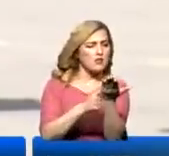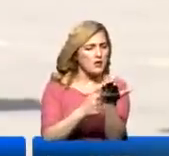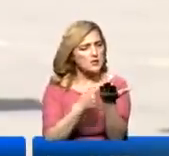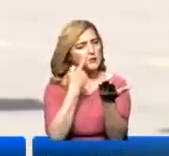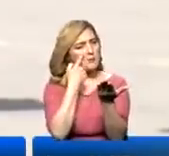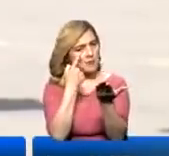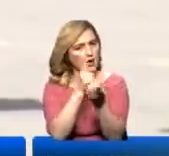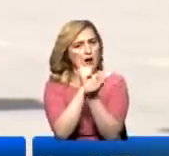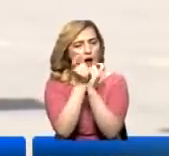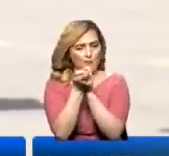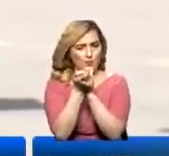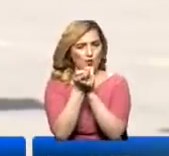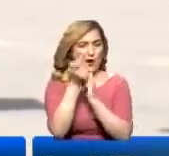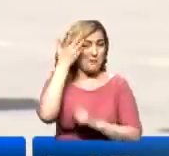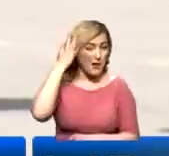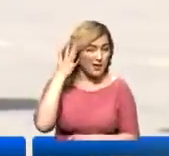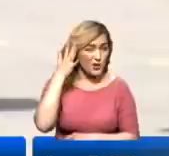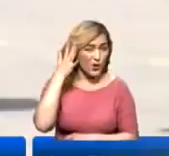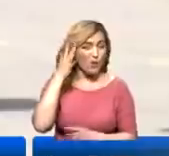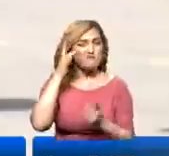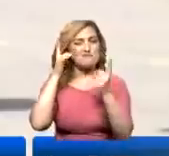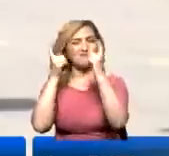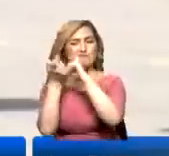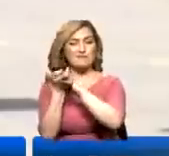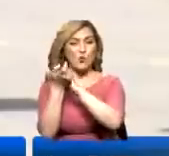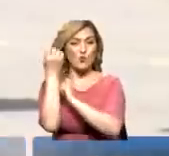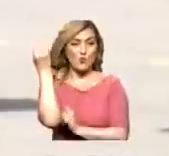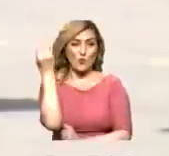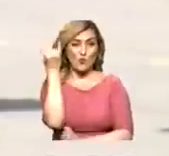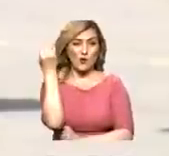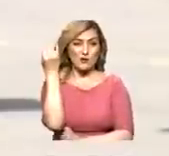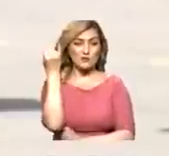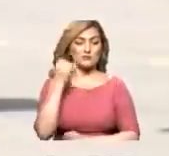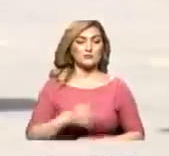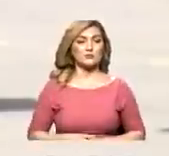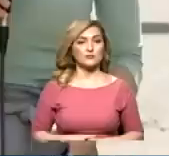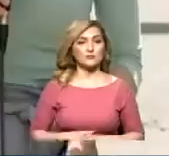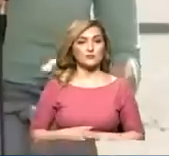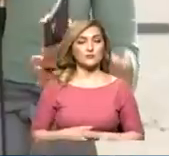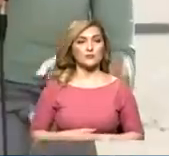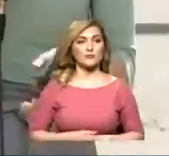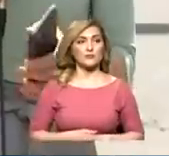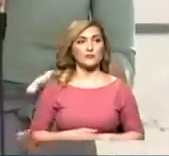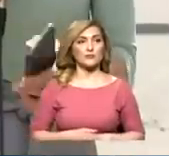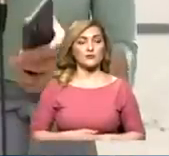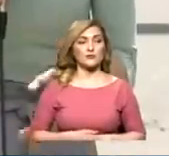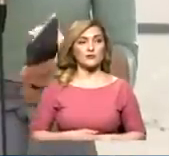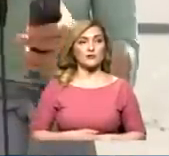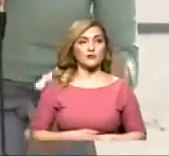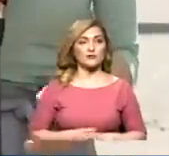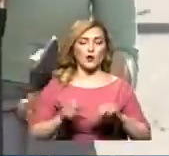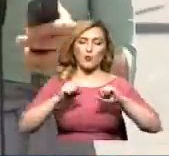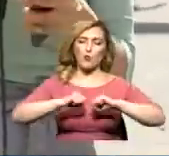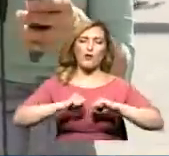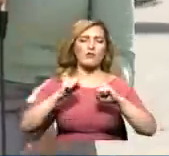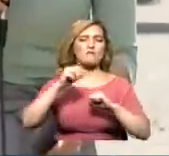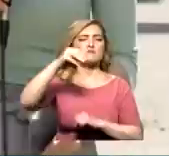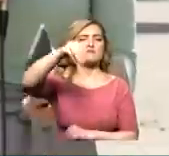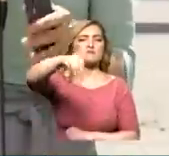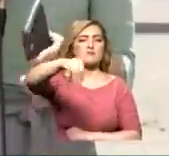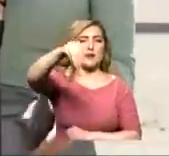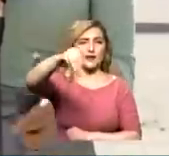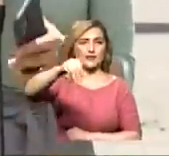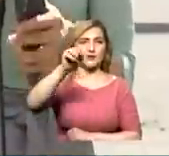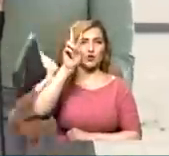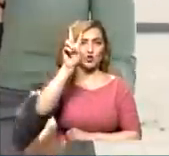El cambio de semáforo de amarillo hacia color verde según el planteamiento del alcalde y esto podría ser ya desde el